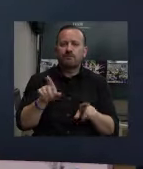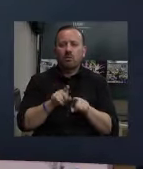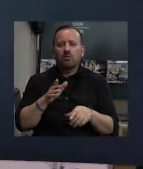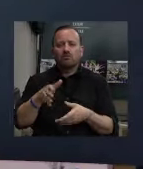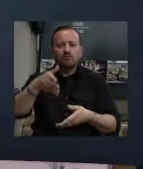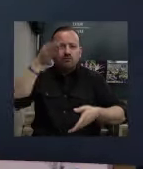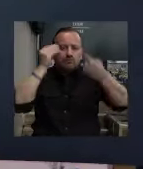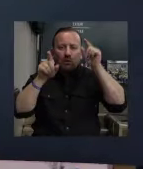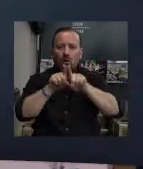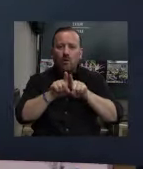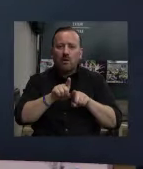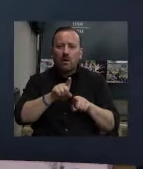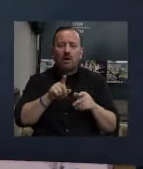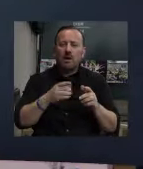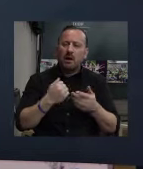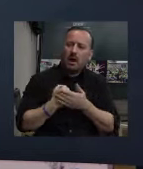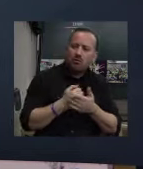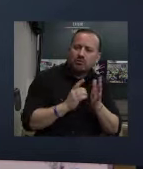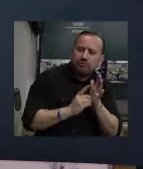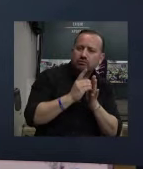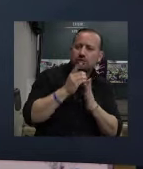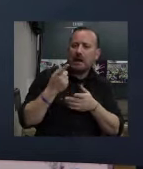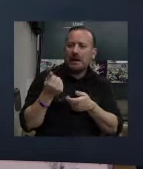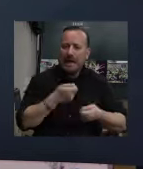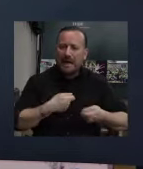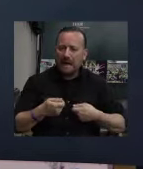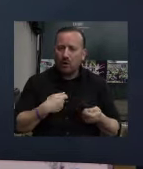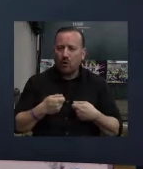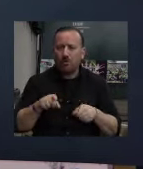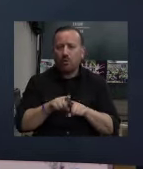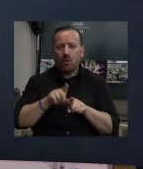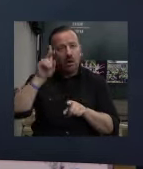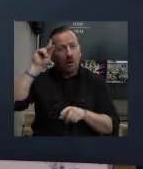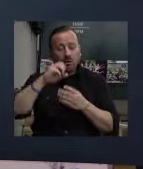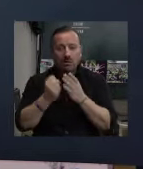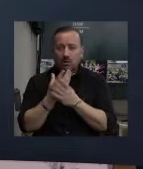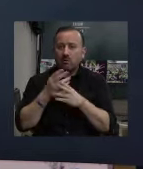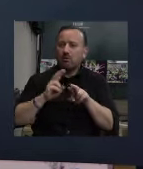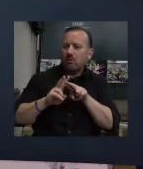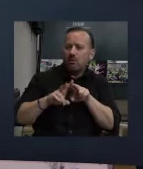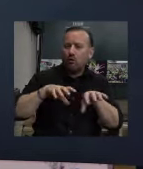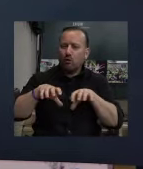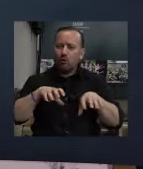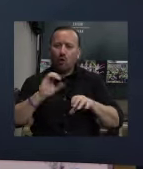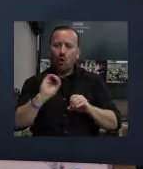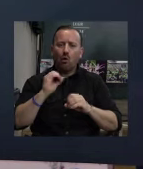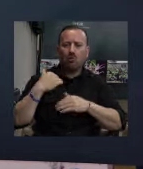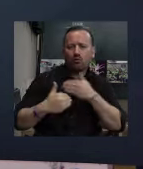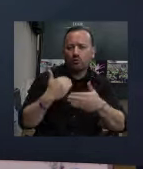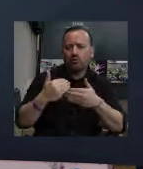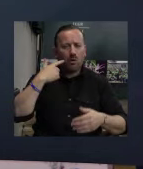para la cooperación y el desarrollo económico la cual Establece que innovar es crear o mejorar productos o procesos de forma